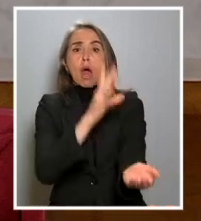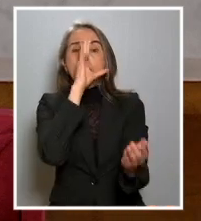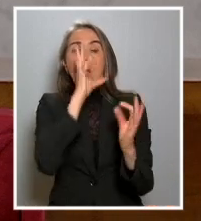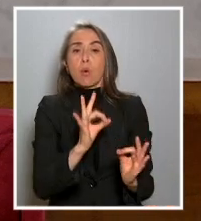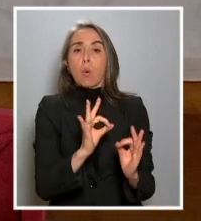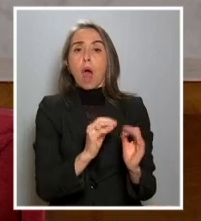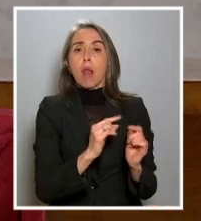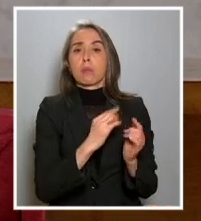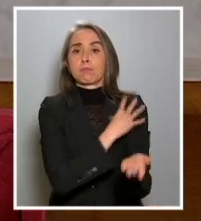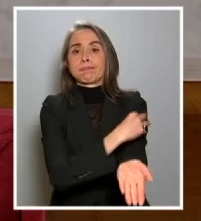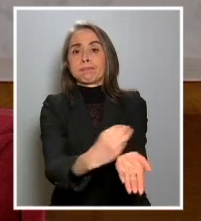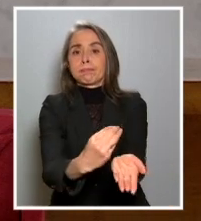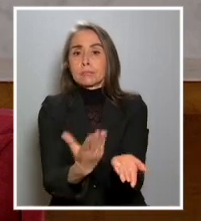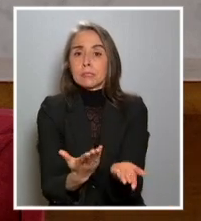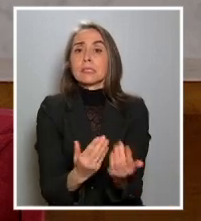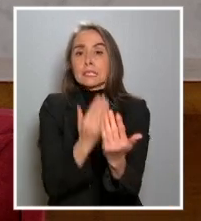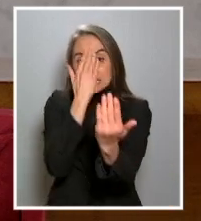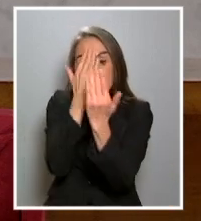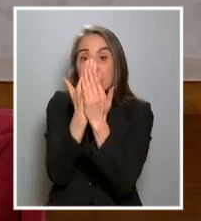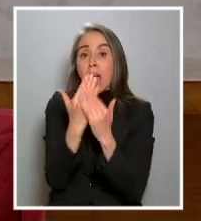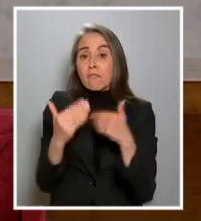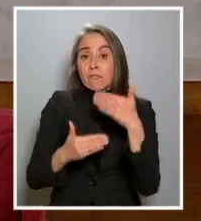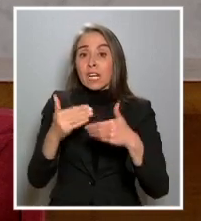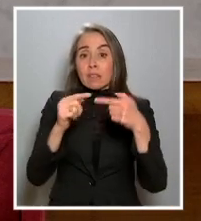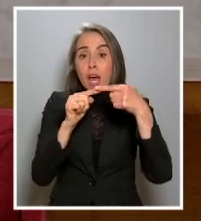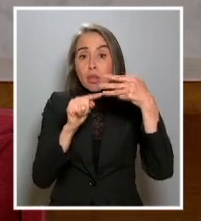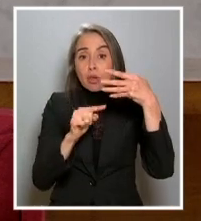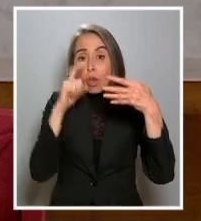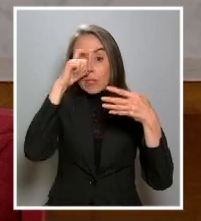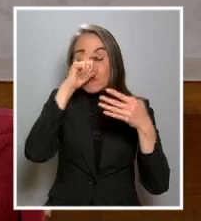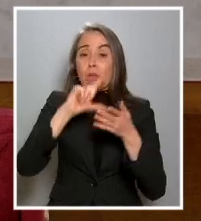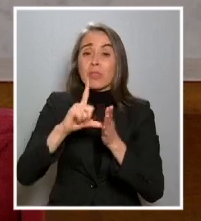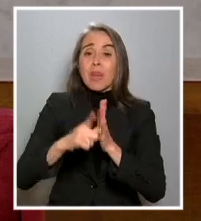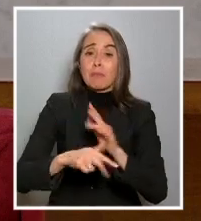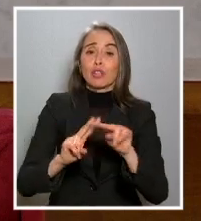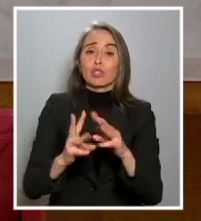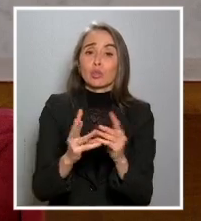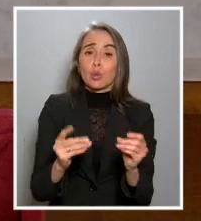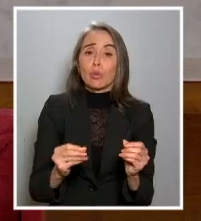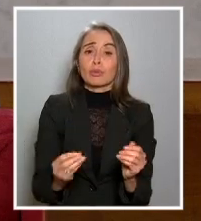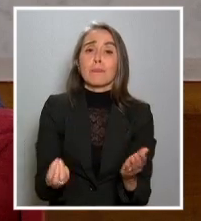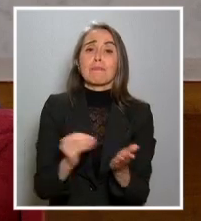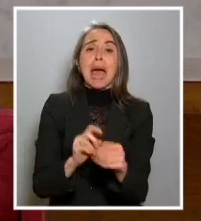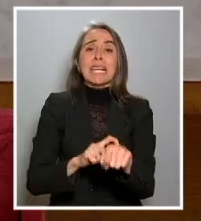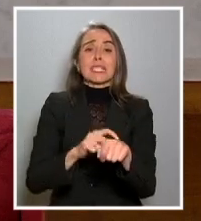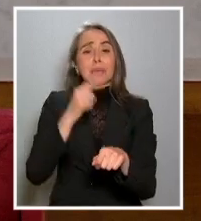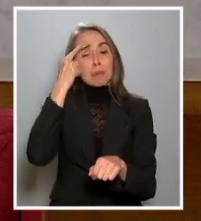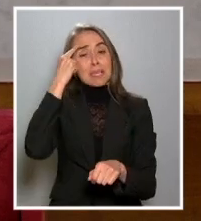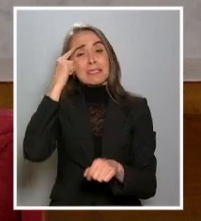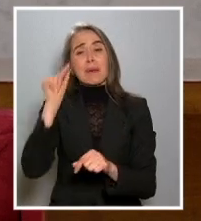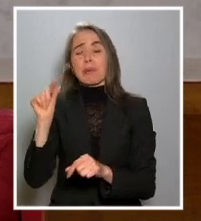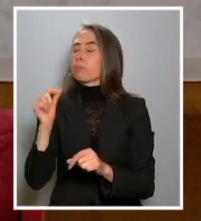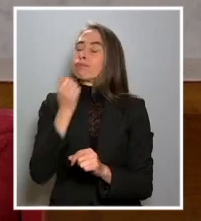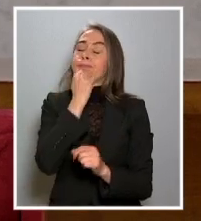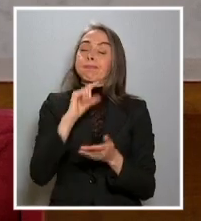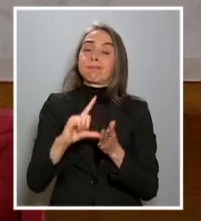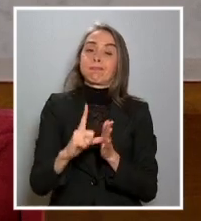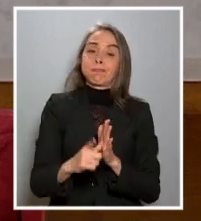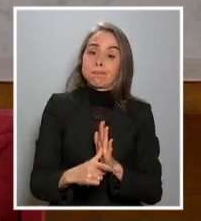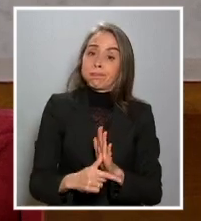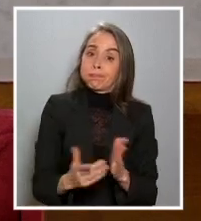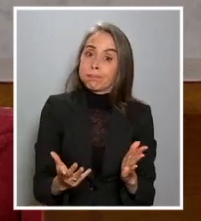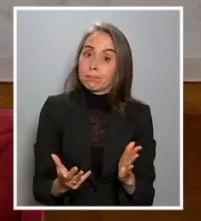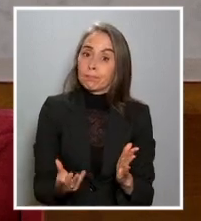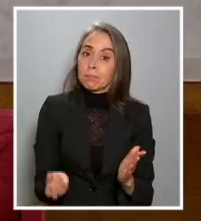Las dificultades se han ido enfrentando, aunque la demora en concretar las soluciones ha tomado más tiempo del que considero razonable. Por eso hay que